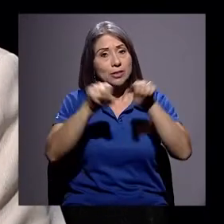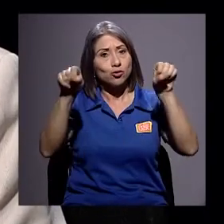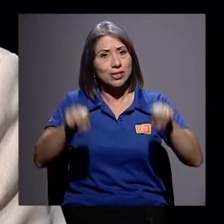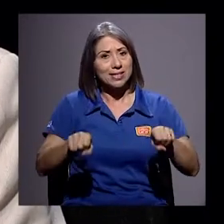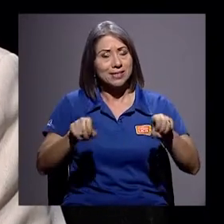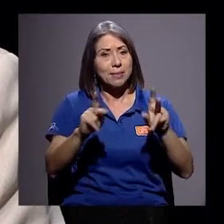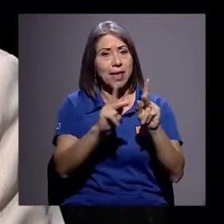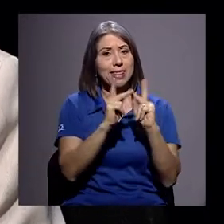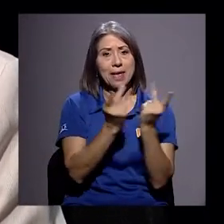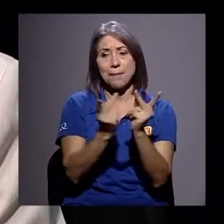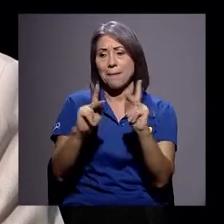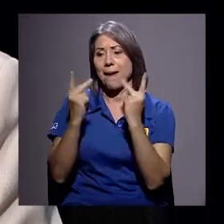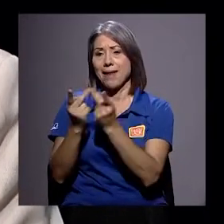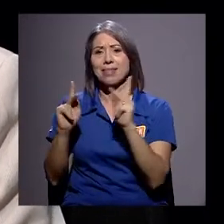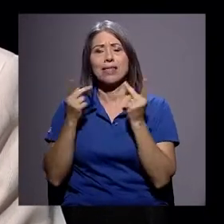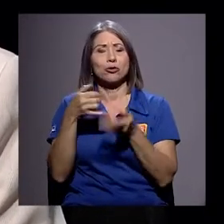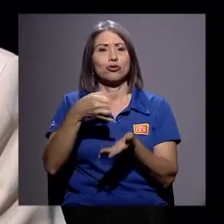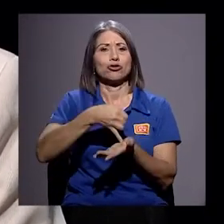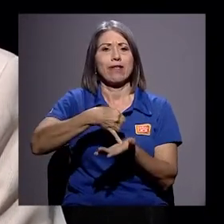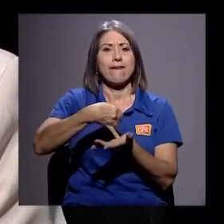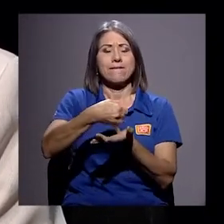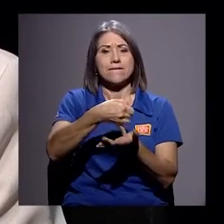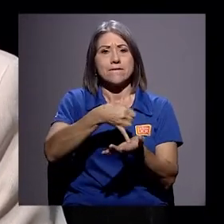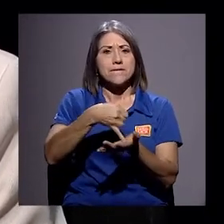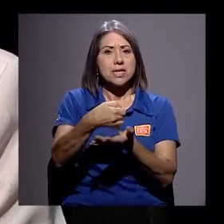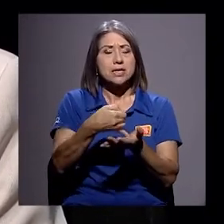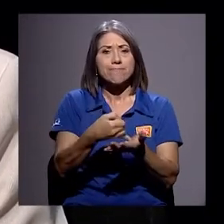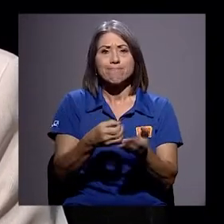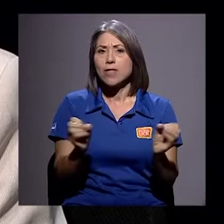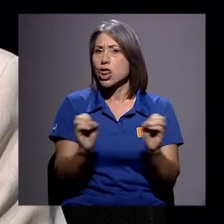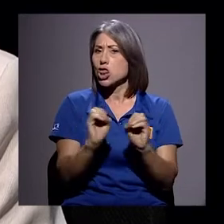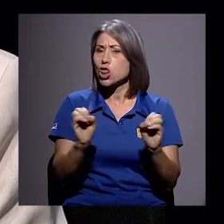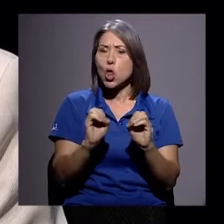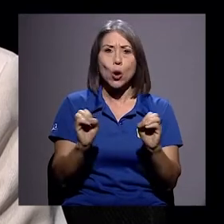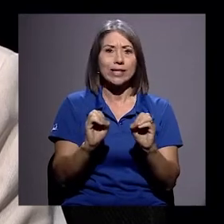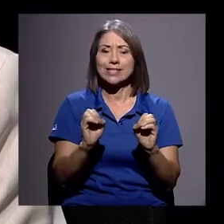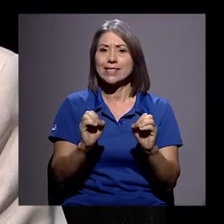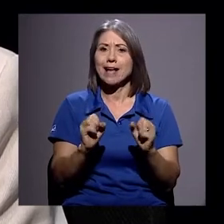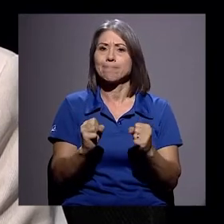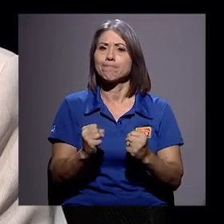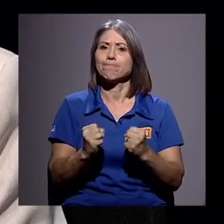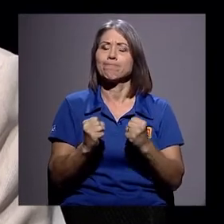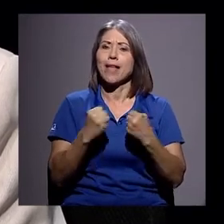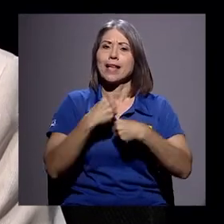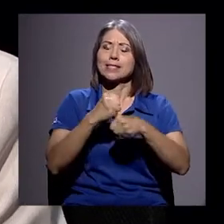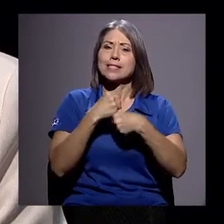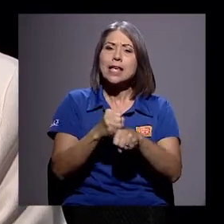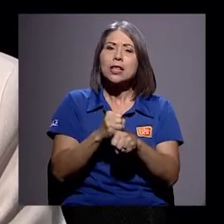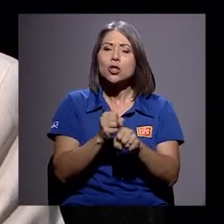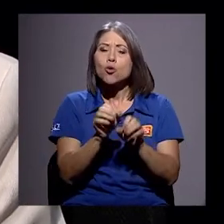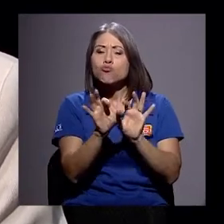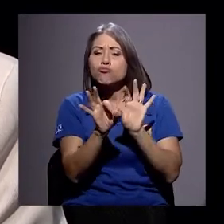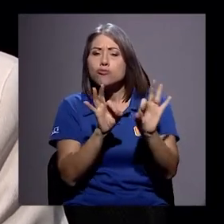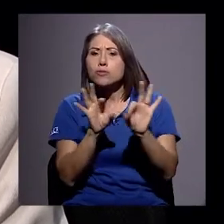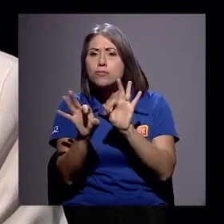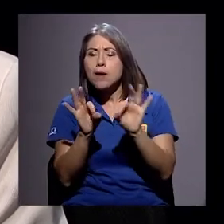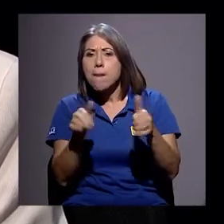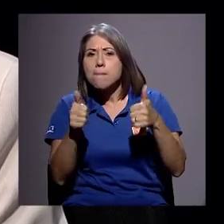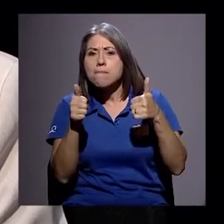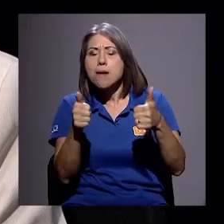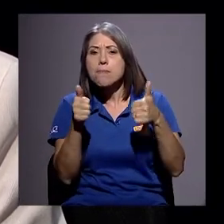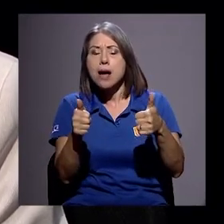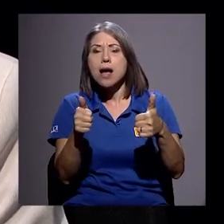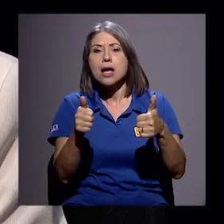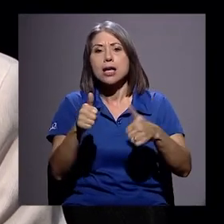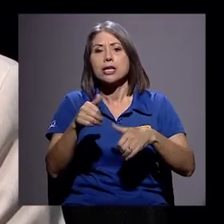partidos muy debilitado que no está ejerciendo filtros efectivos sobre sobre la